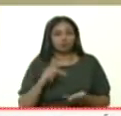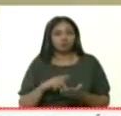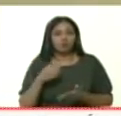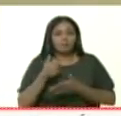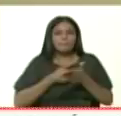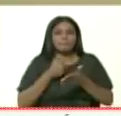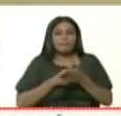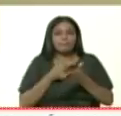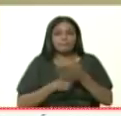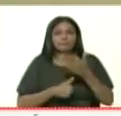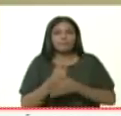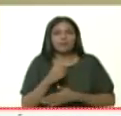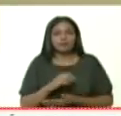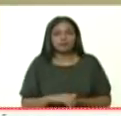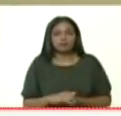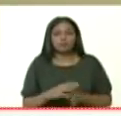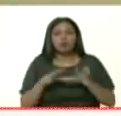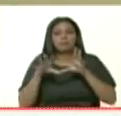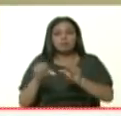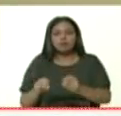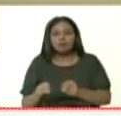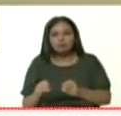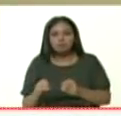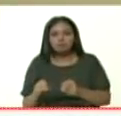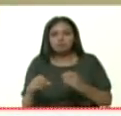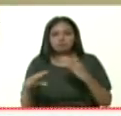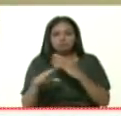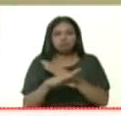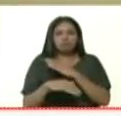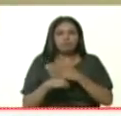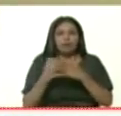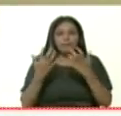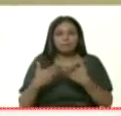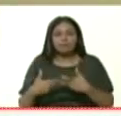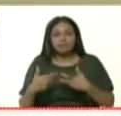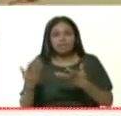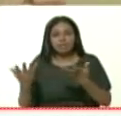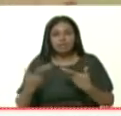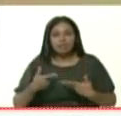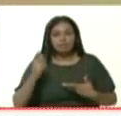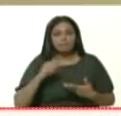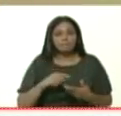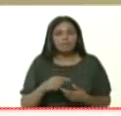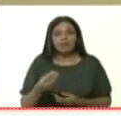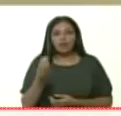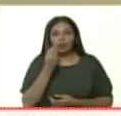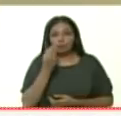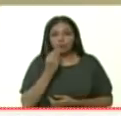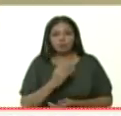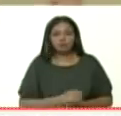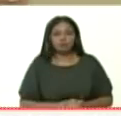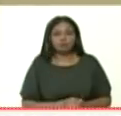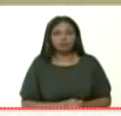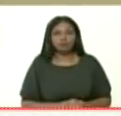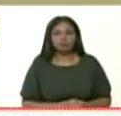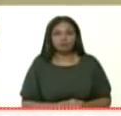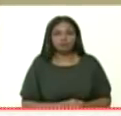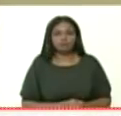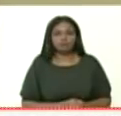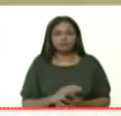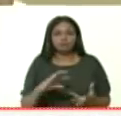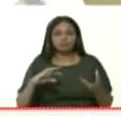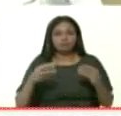batallando porque el imperialismo sancionó a las empresas que traían los alimentos para los